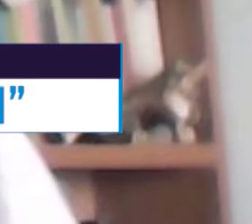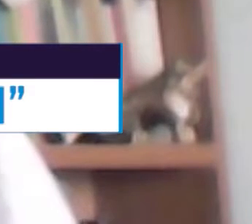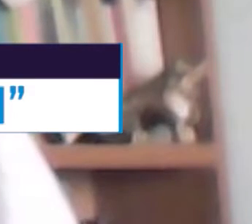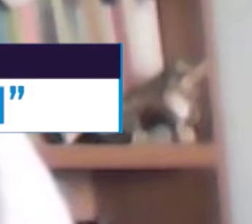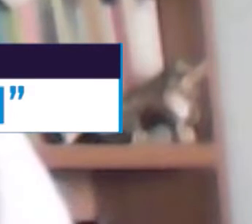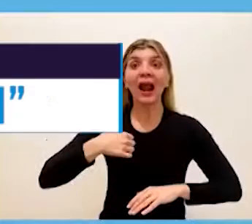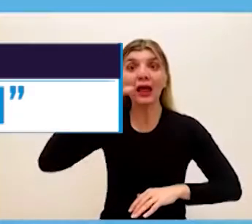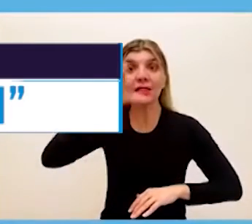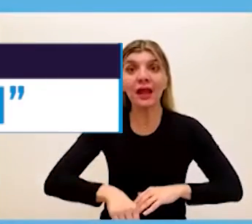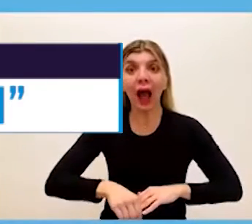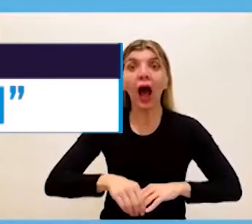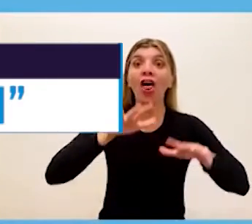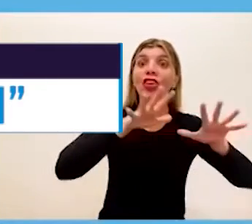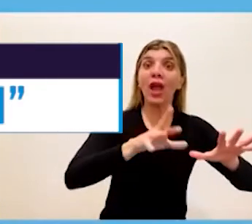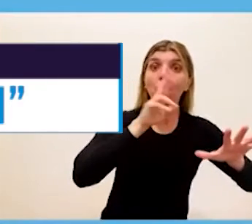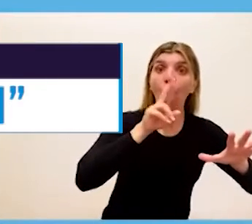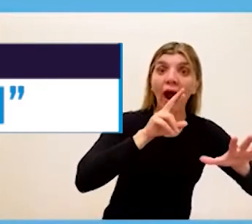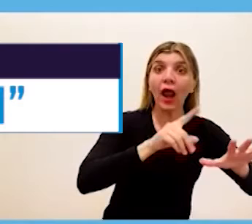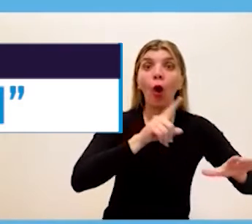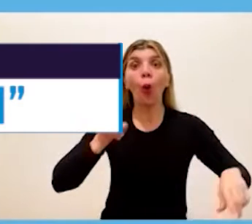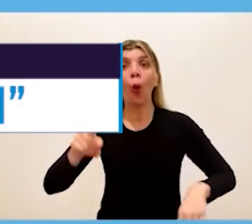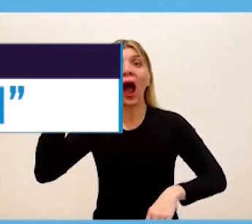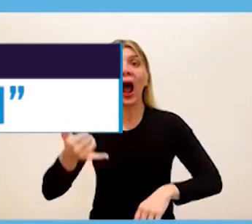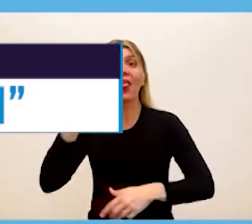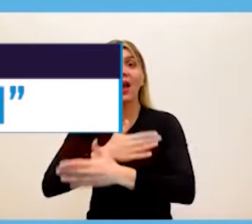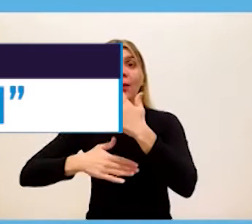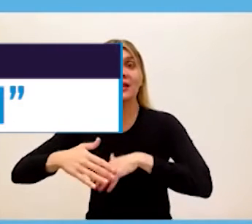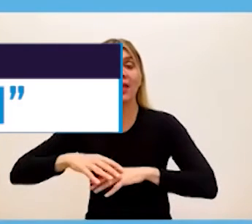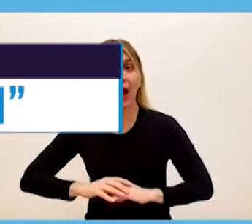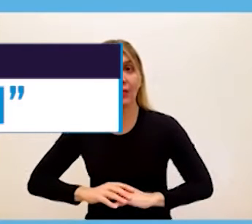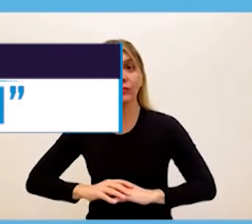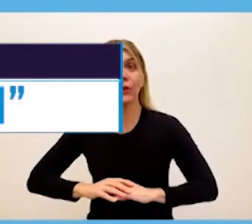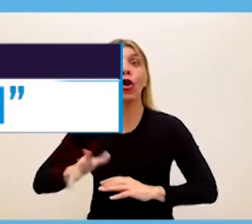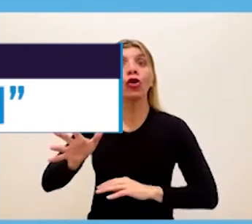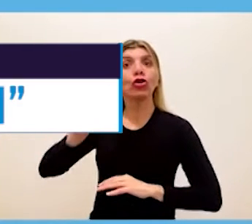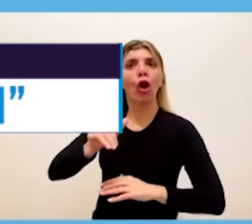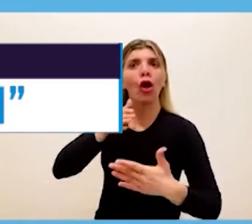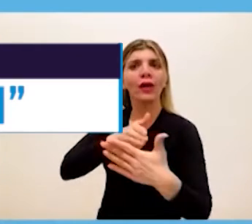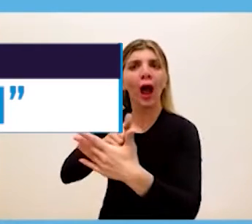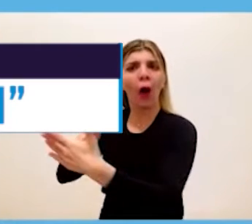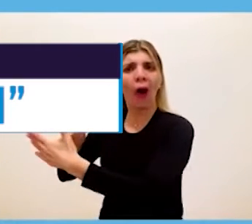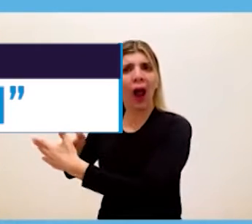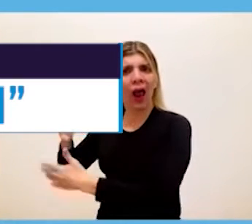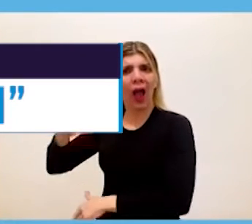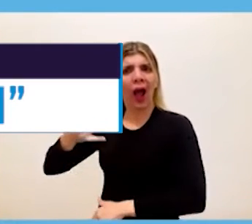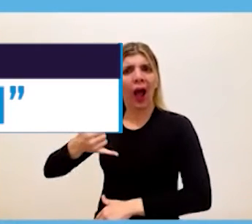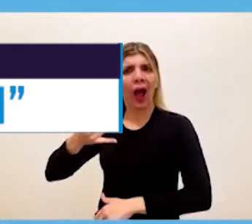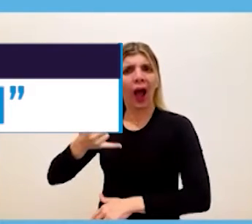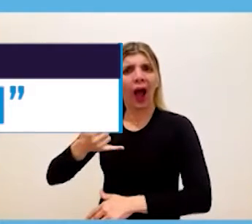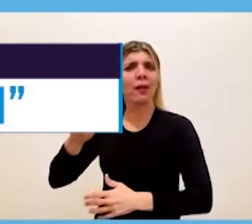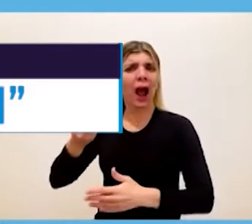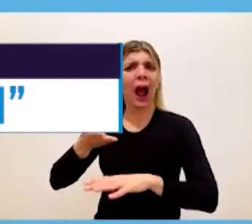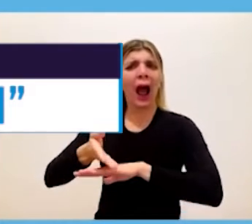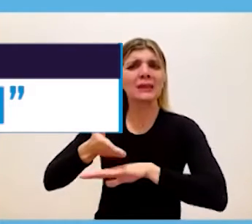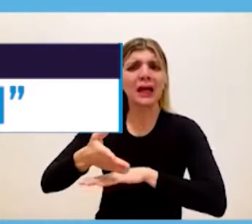percibe este ingreso, que es un paliativo, que por supuesto tendemos a